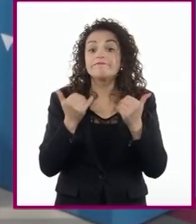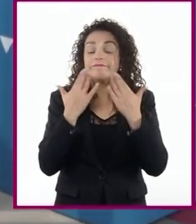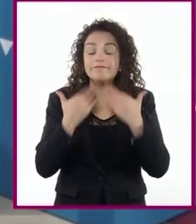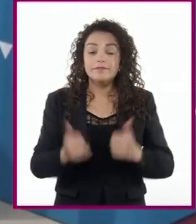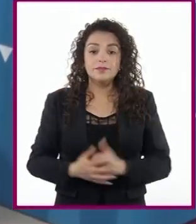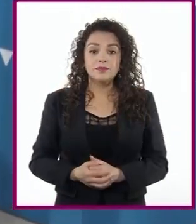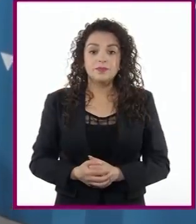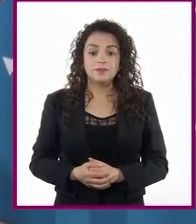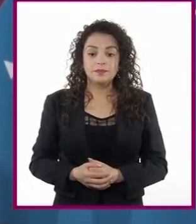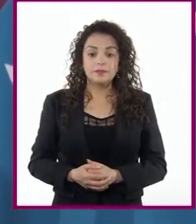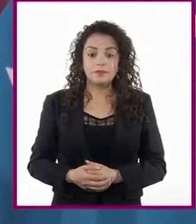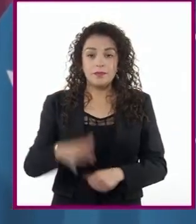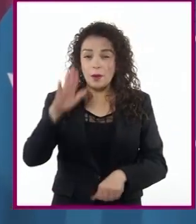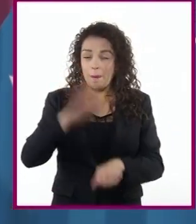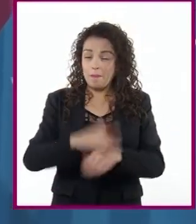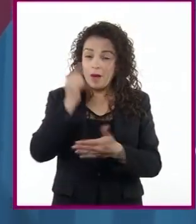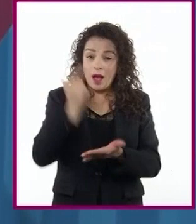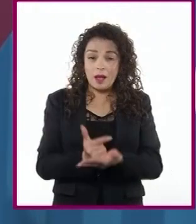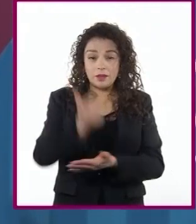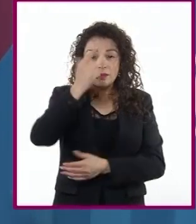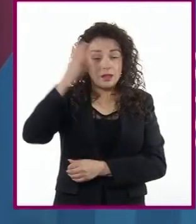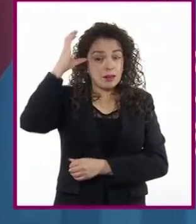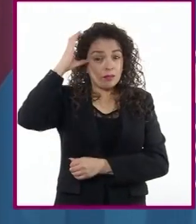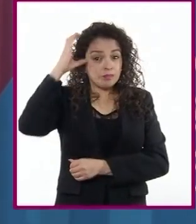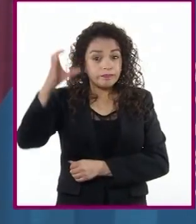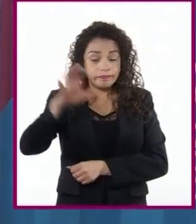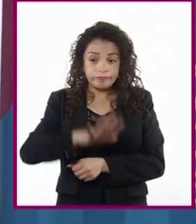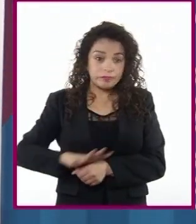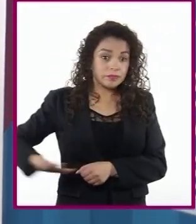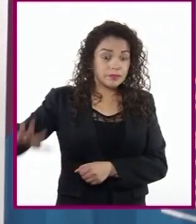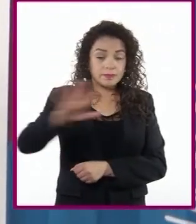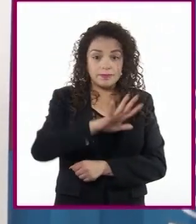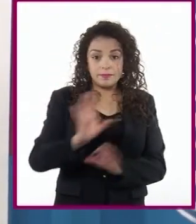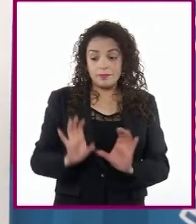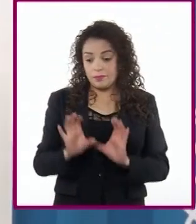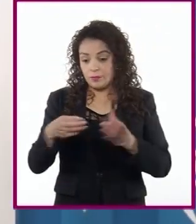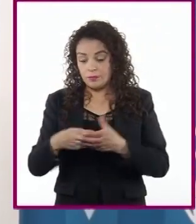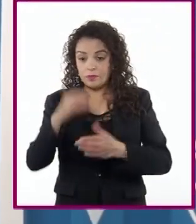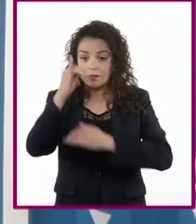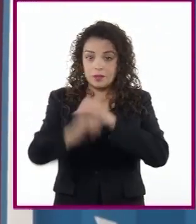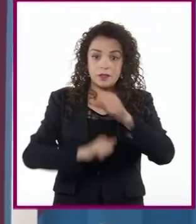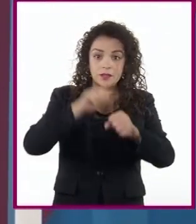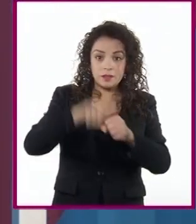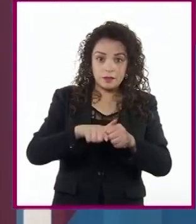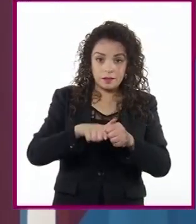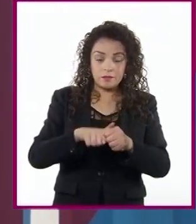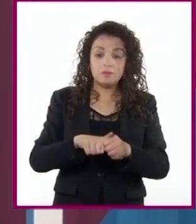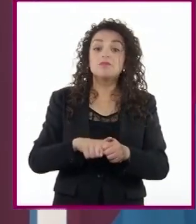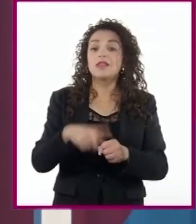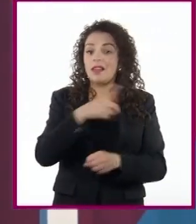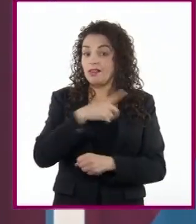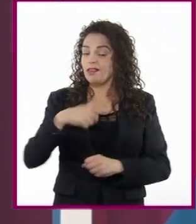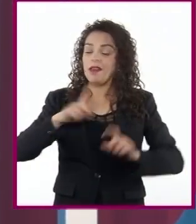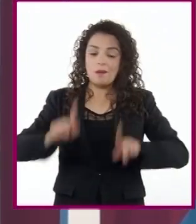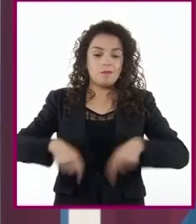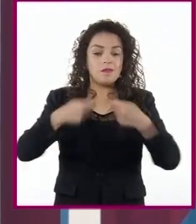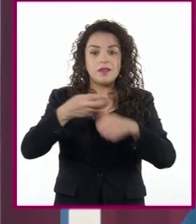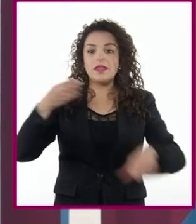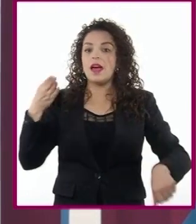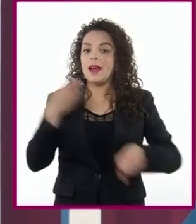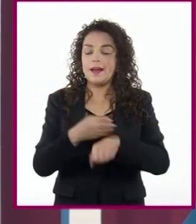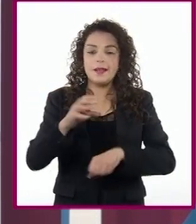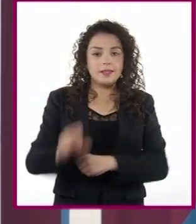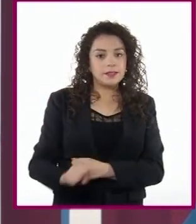Afirmando que los crímenes más graves de trascendencia para la comunidad internacional en su conjunto no deben quedar sin castigo y que, a tal